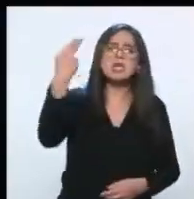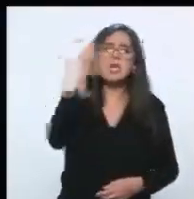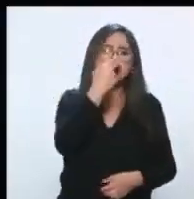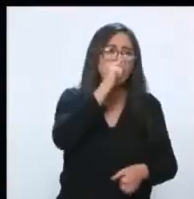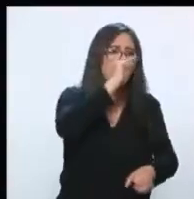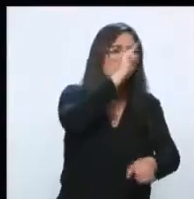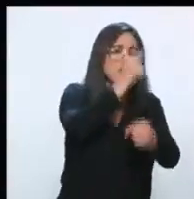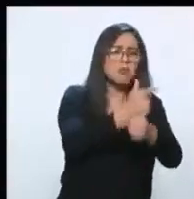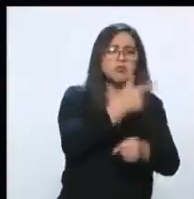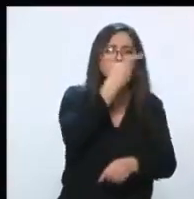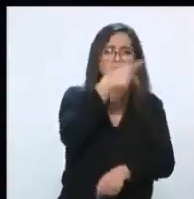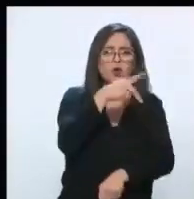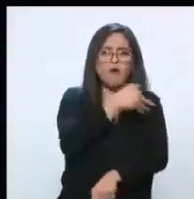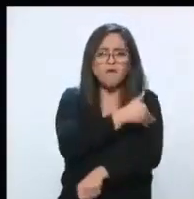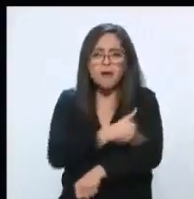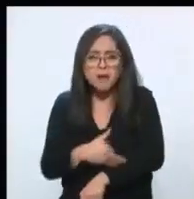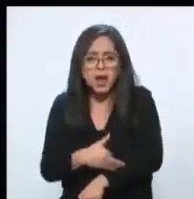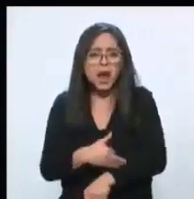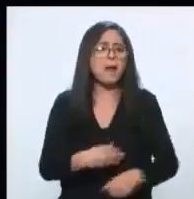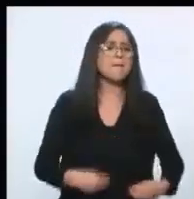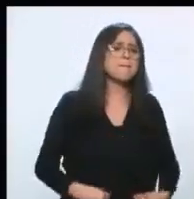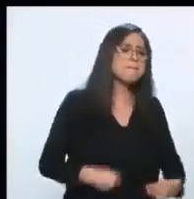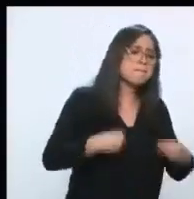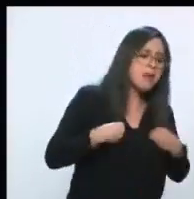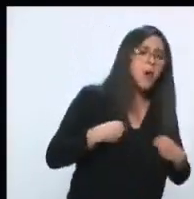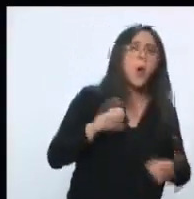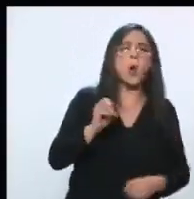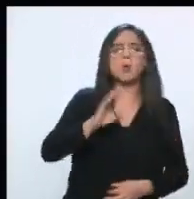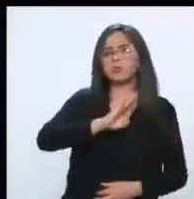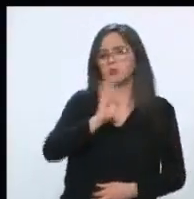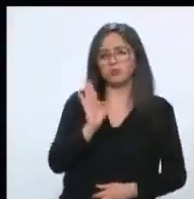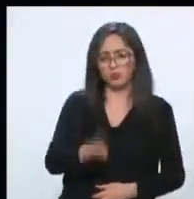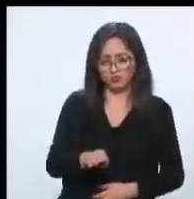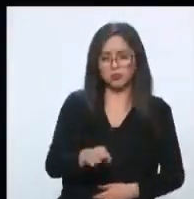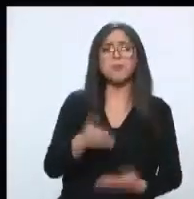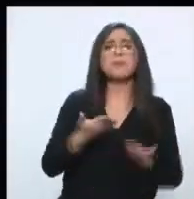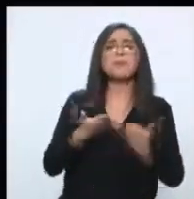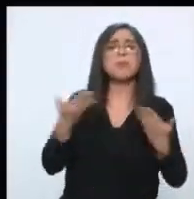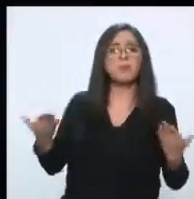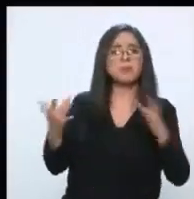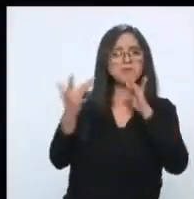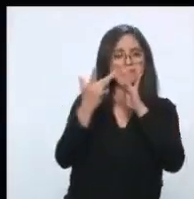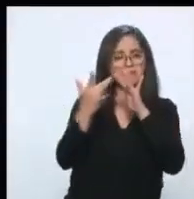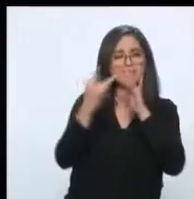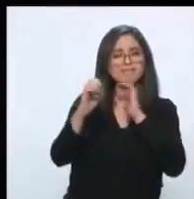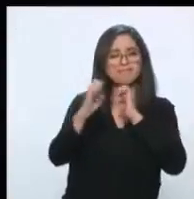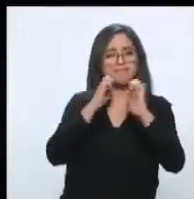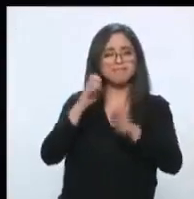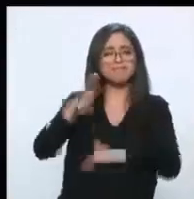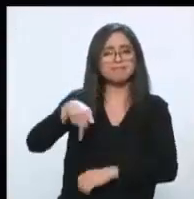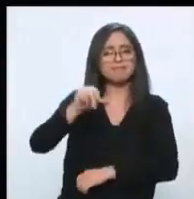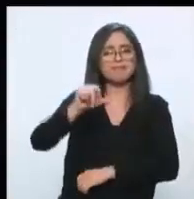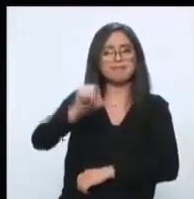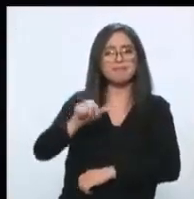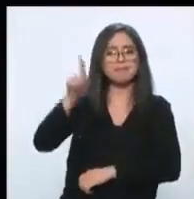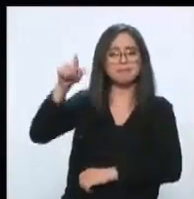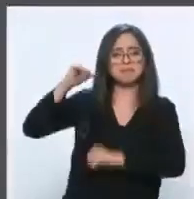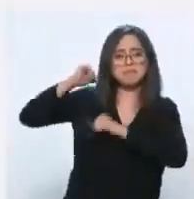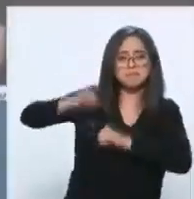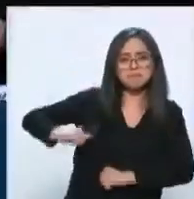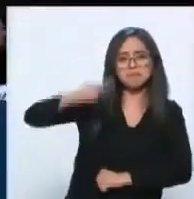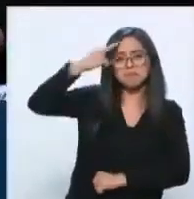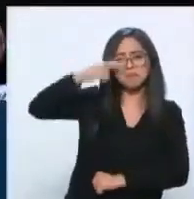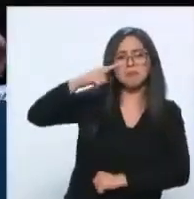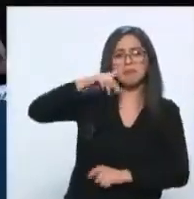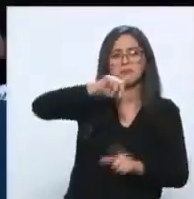sus familiares vivos o no. Ya se encuentra con nosotros para hablar de este importante tema Carla Quintana, comisionada nacional para la